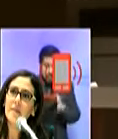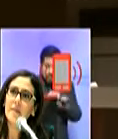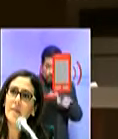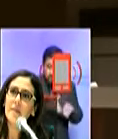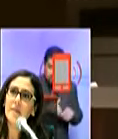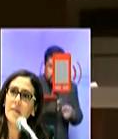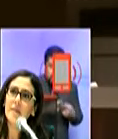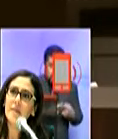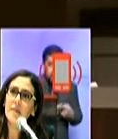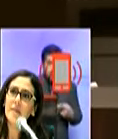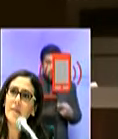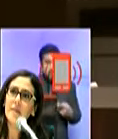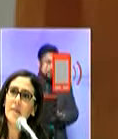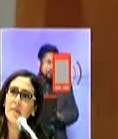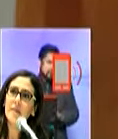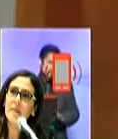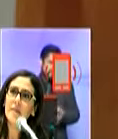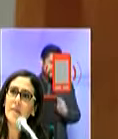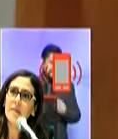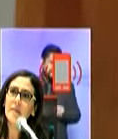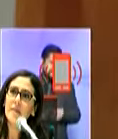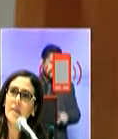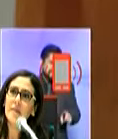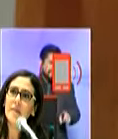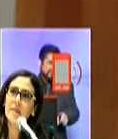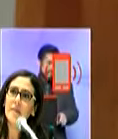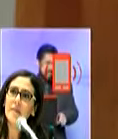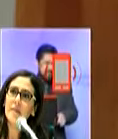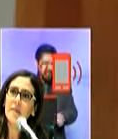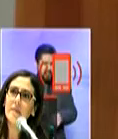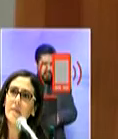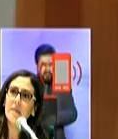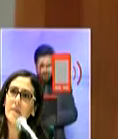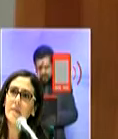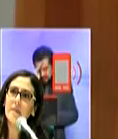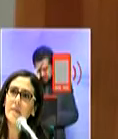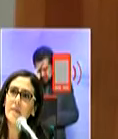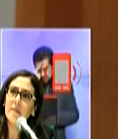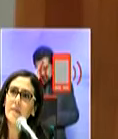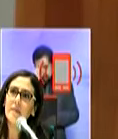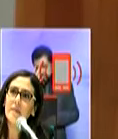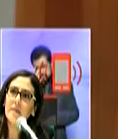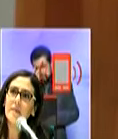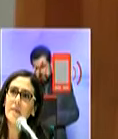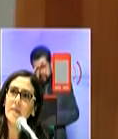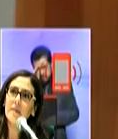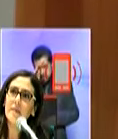los consejeros. Esta resolución rompe